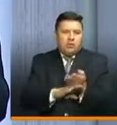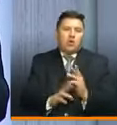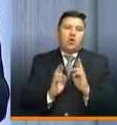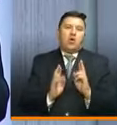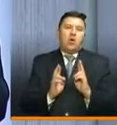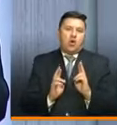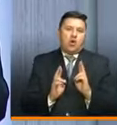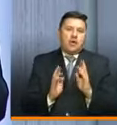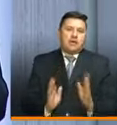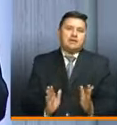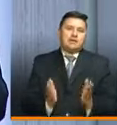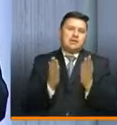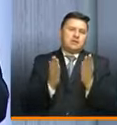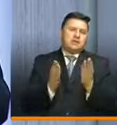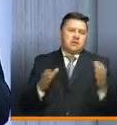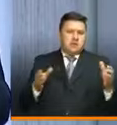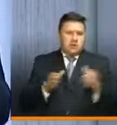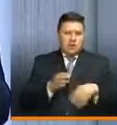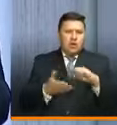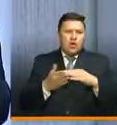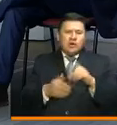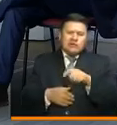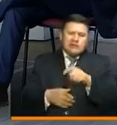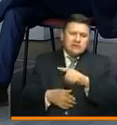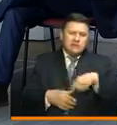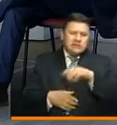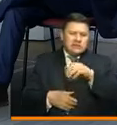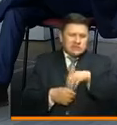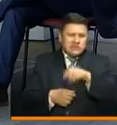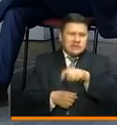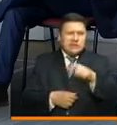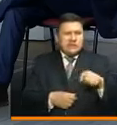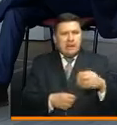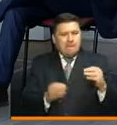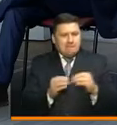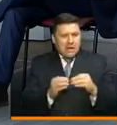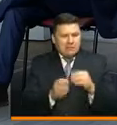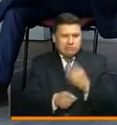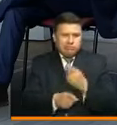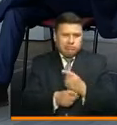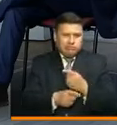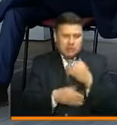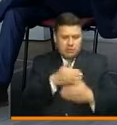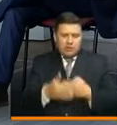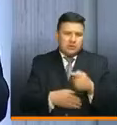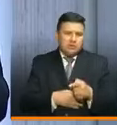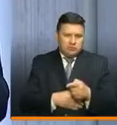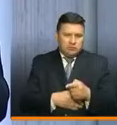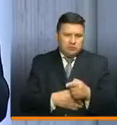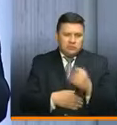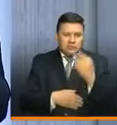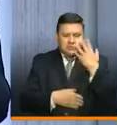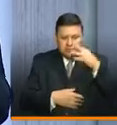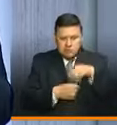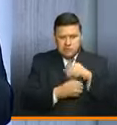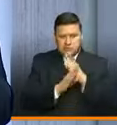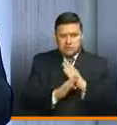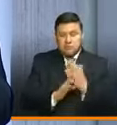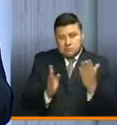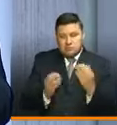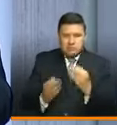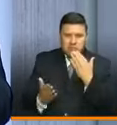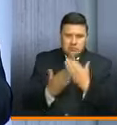esto beneficie sobre todo a las poblaciones más vulnerables, que son las que necesitamos precisamente en este proceso de la cuarentena proteger. Así